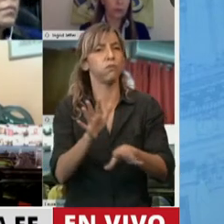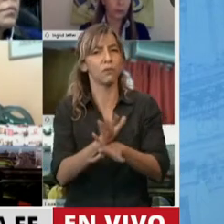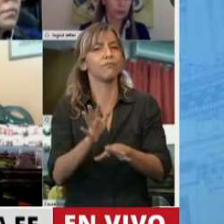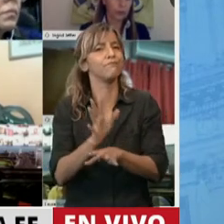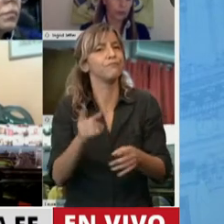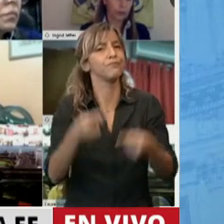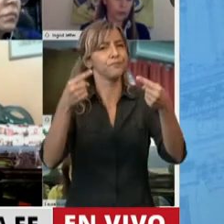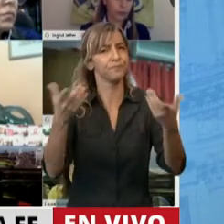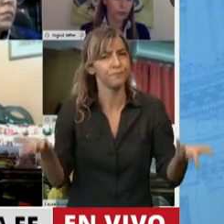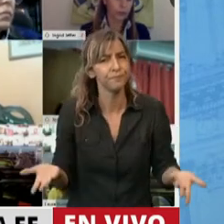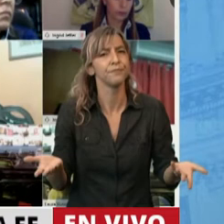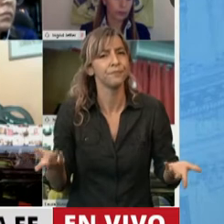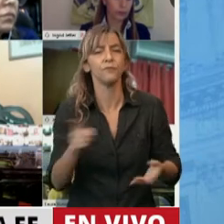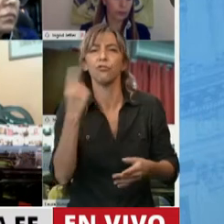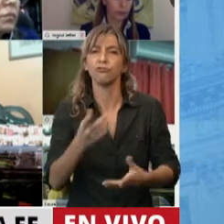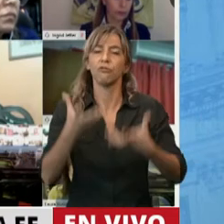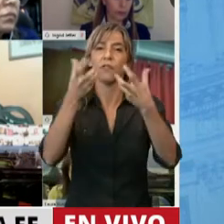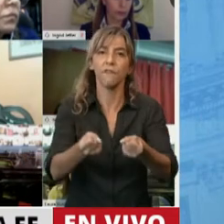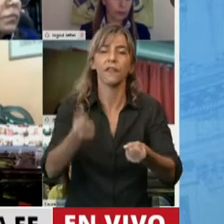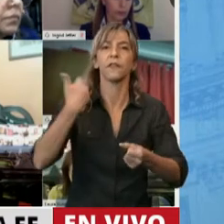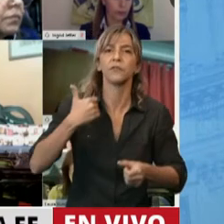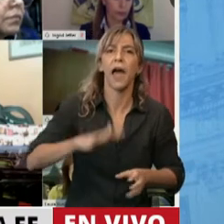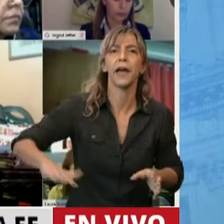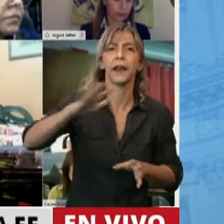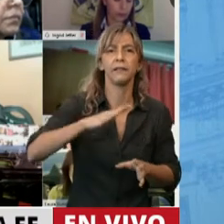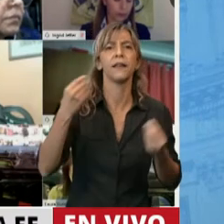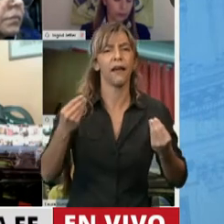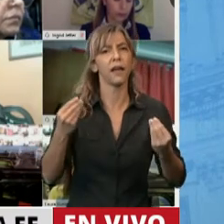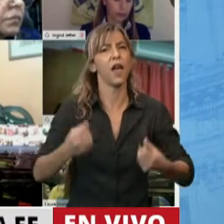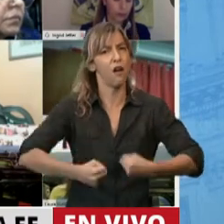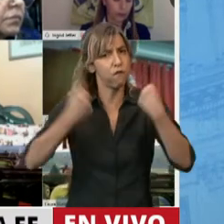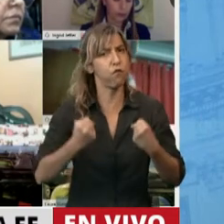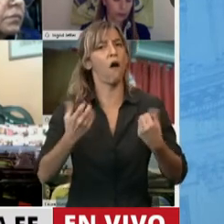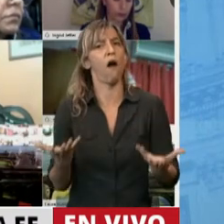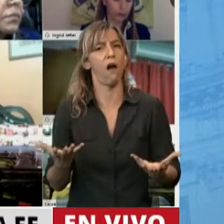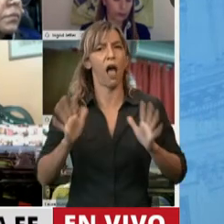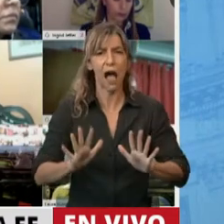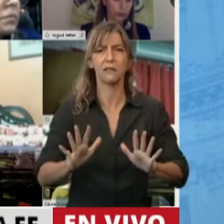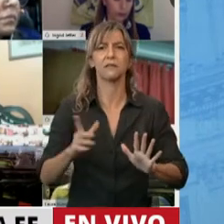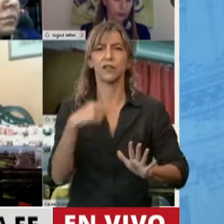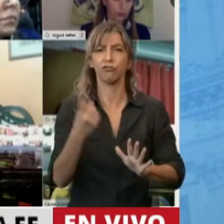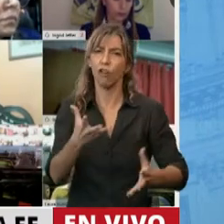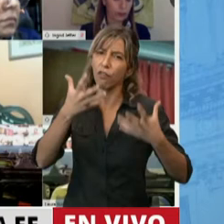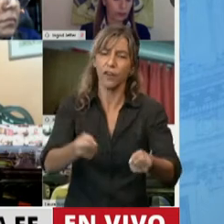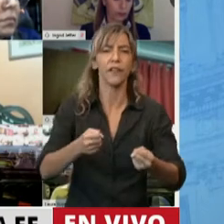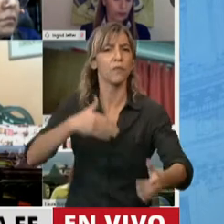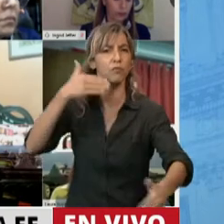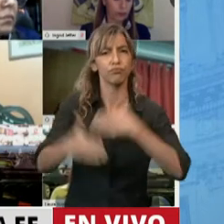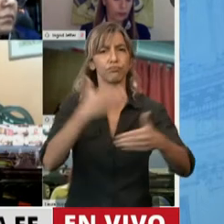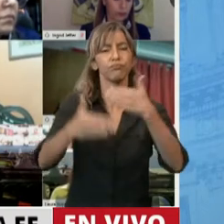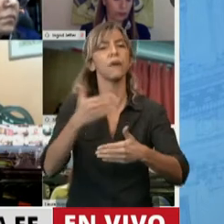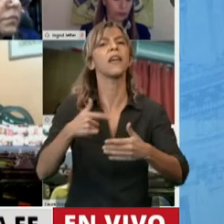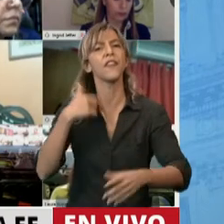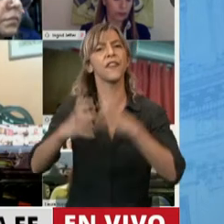y defenderemos a un país que pueda robustecer la iniciativa privada como estamos haciendo. Y entendemos que el desarrollo